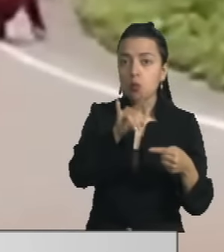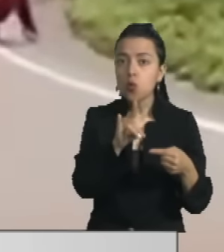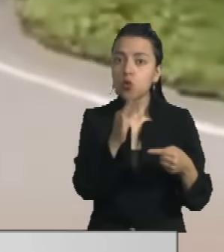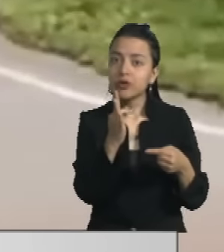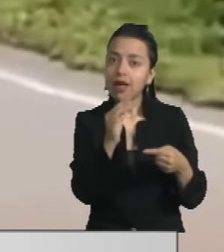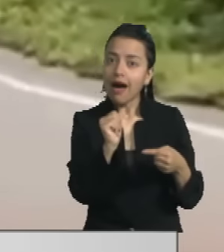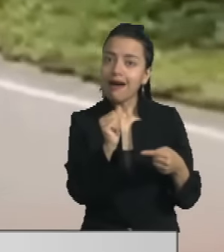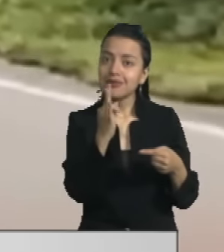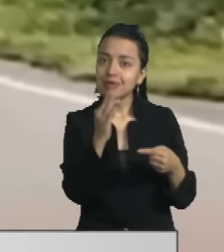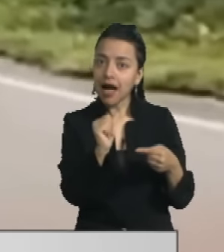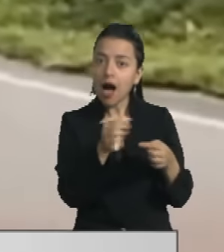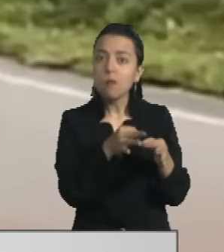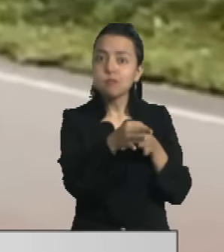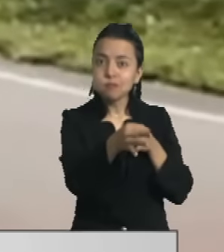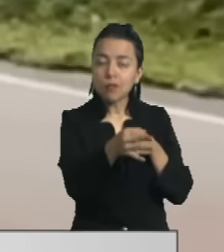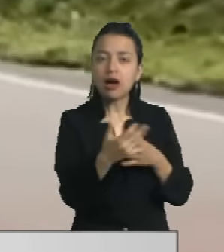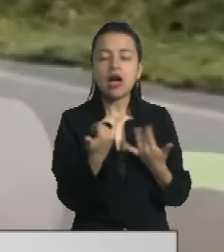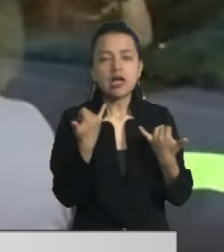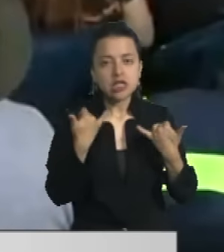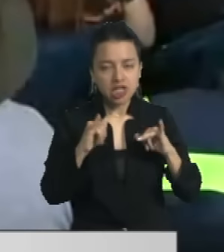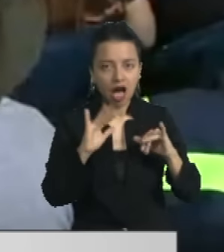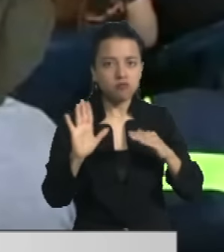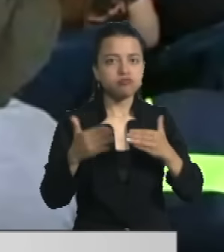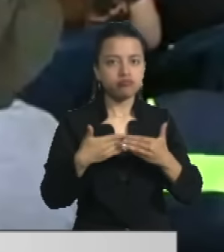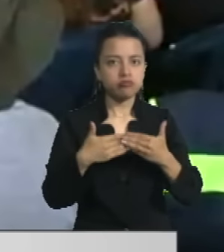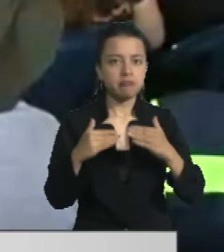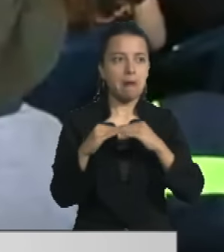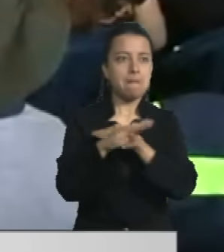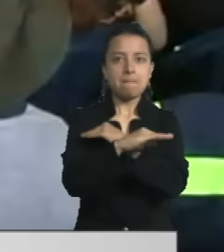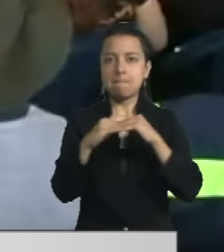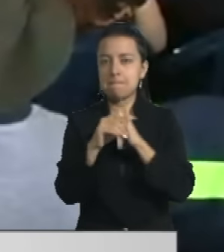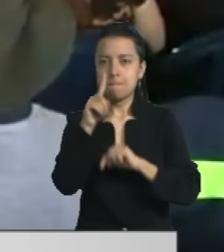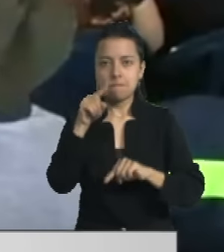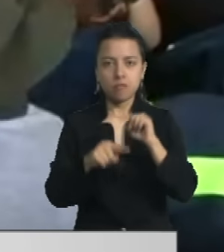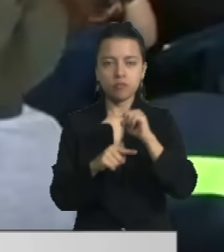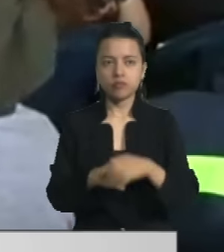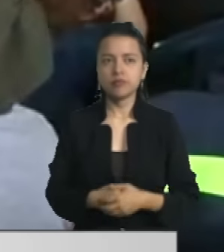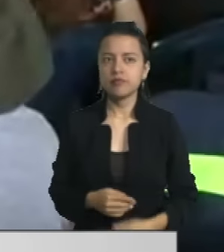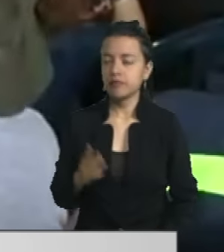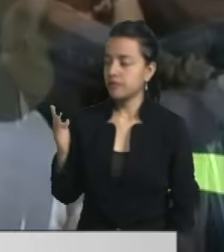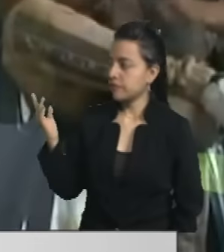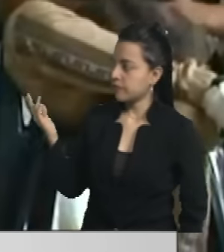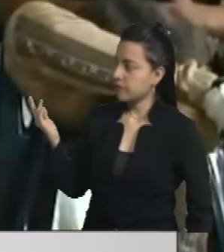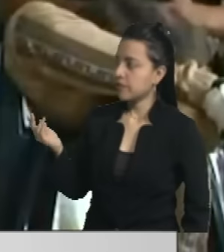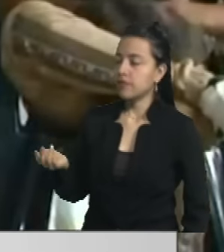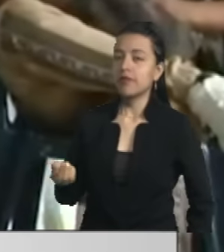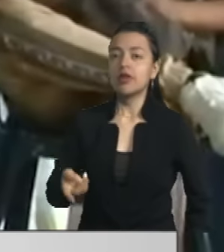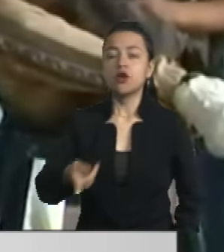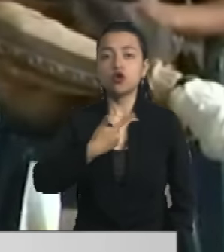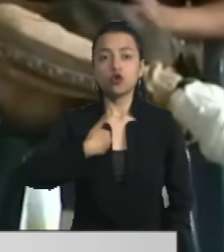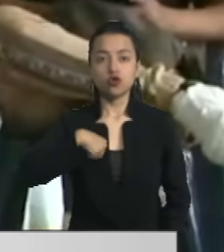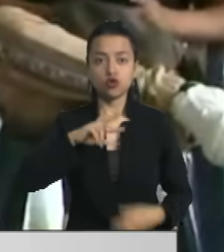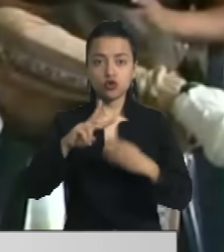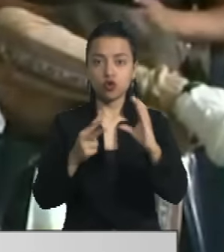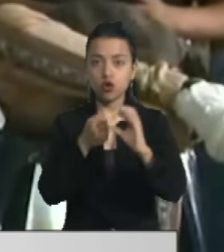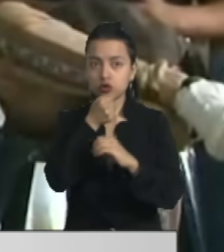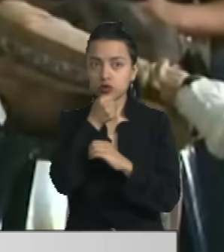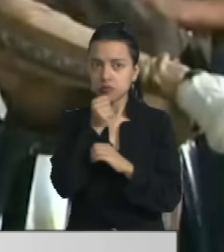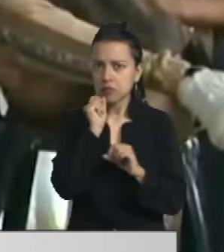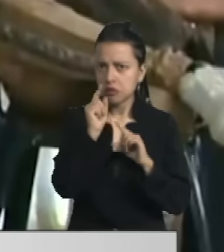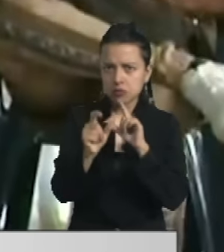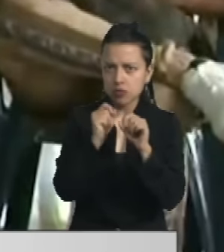cmi habló precisamente con los representantes de la organización indígena de Antioquia confirman que se unen seis pueblos